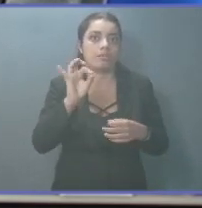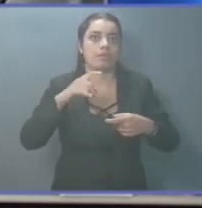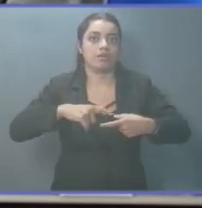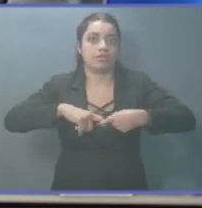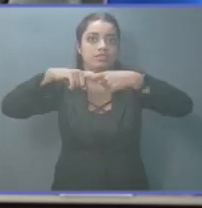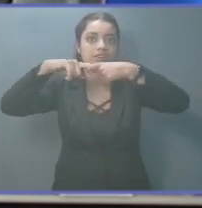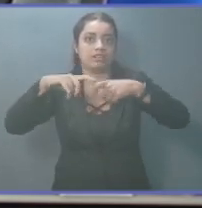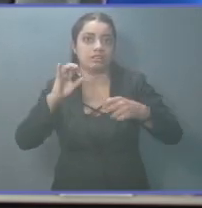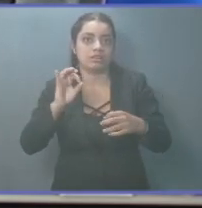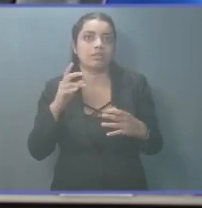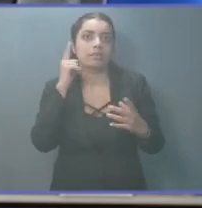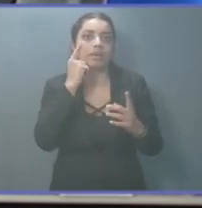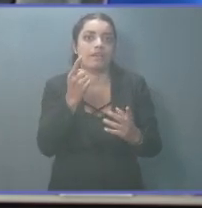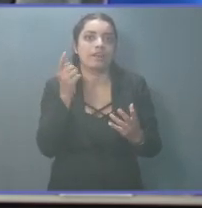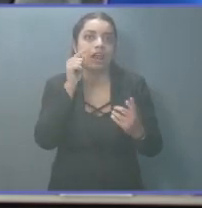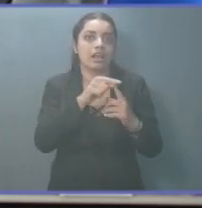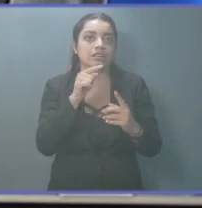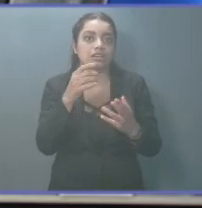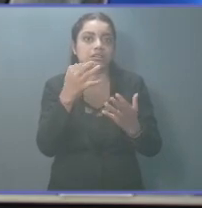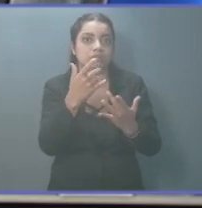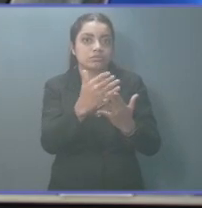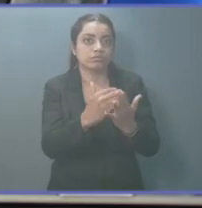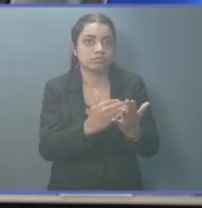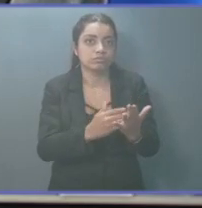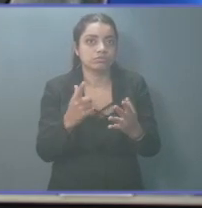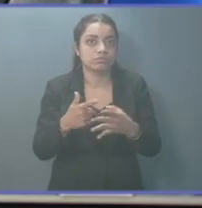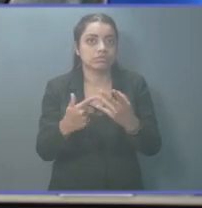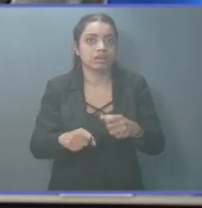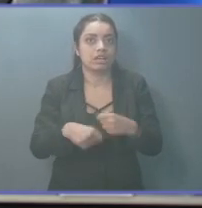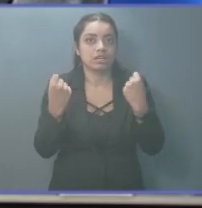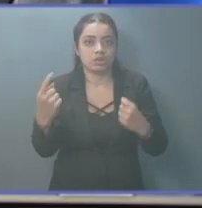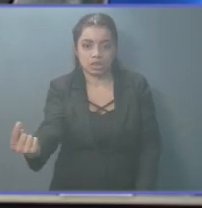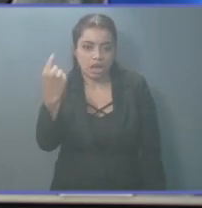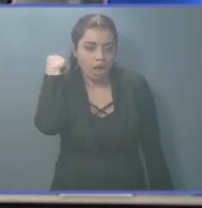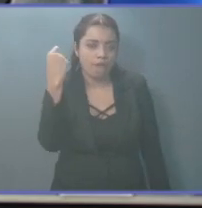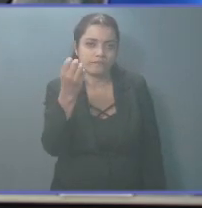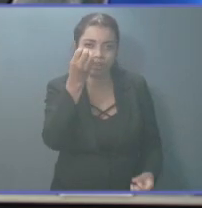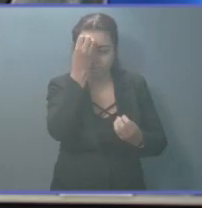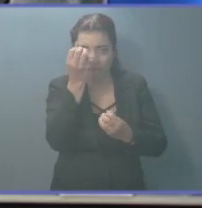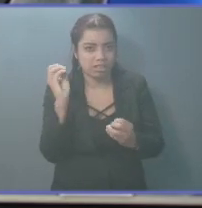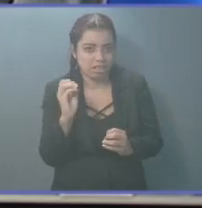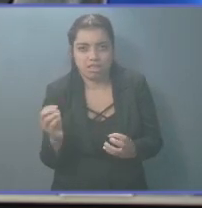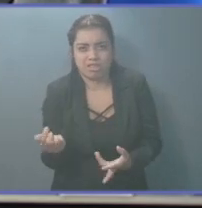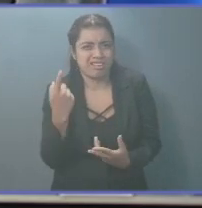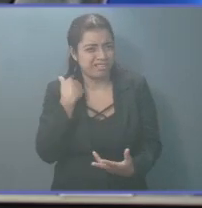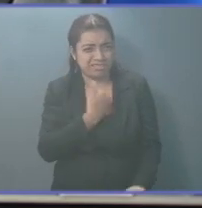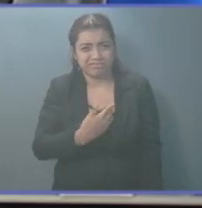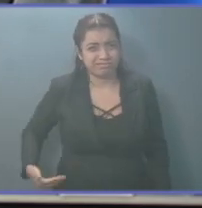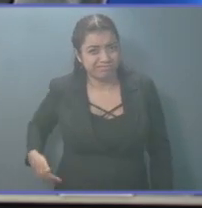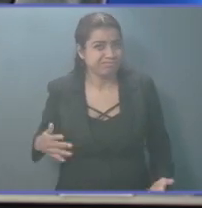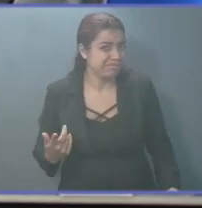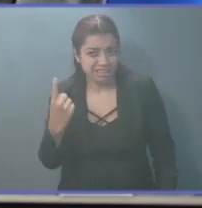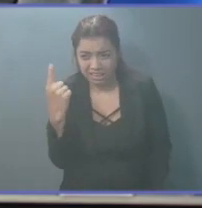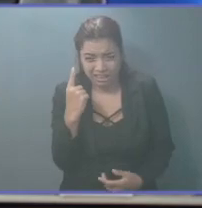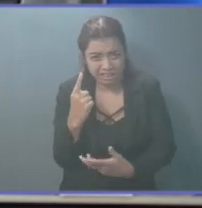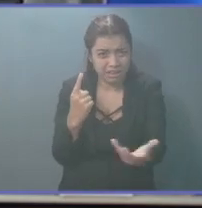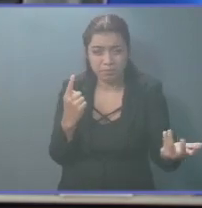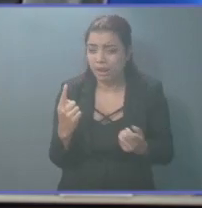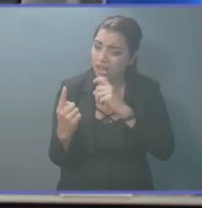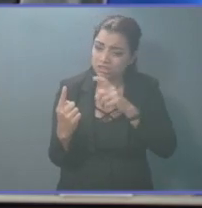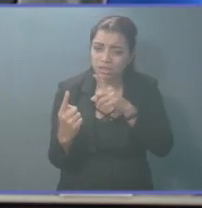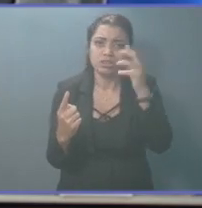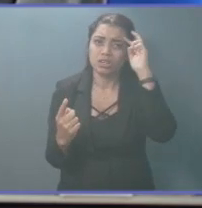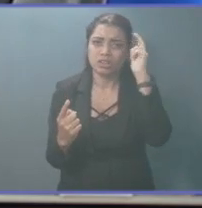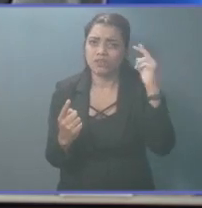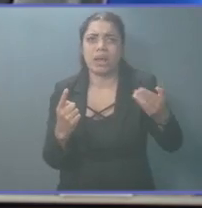para revisar hasta dónde no se estaría incurriendo en el delito de desobediencia, señor presidente. Porque la interpelación no es un acto para molestar a